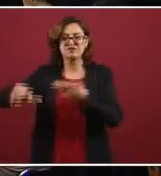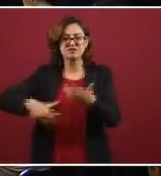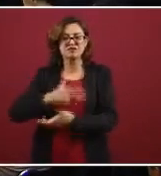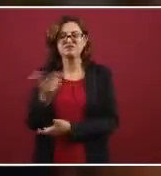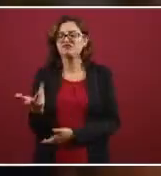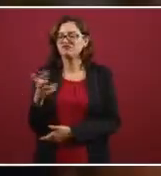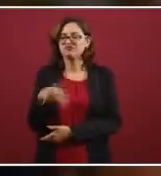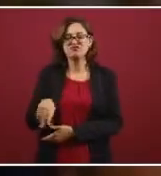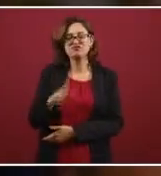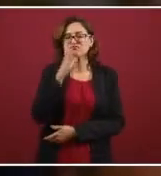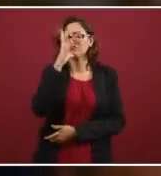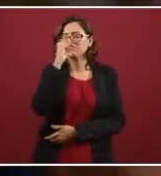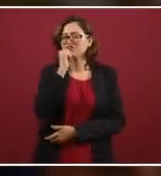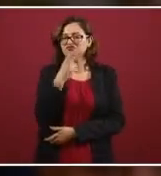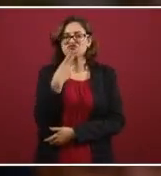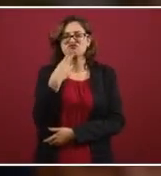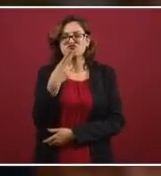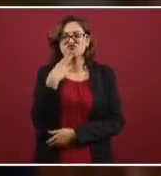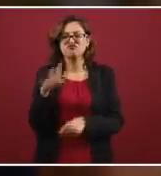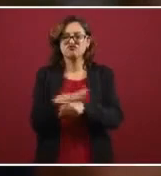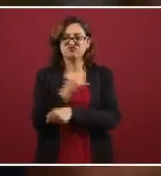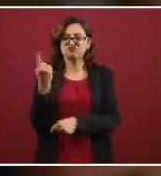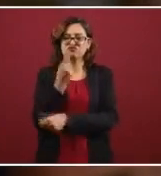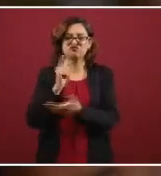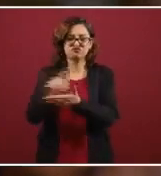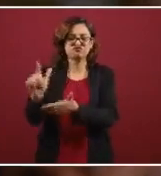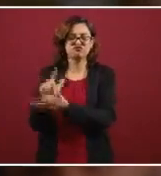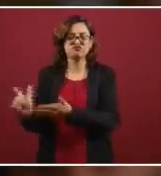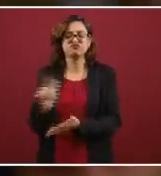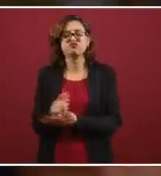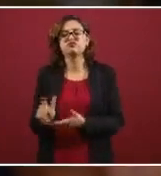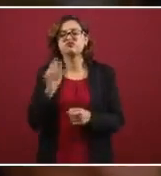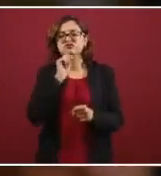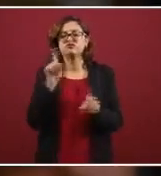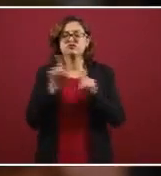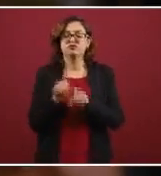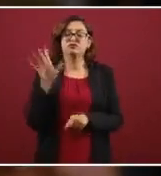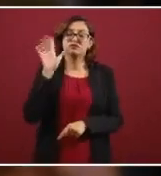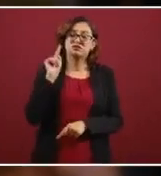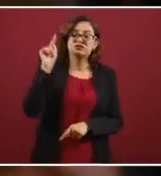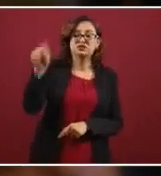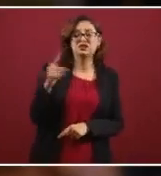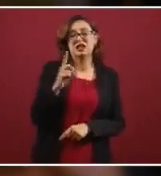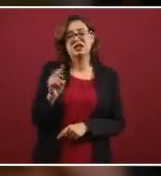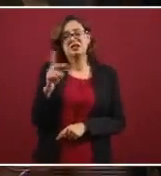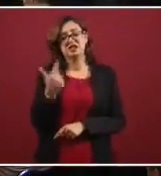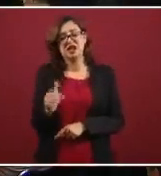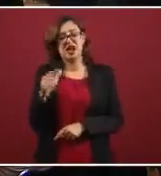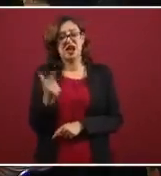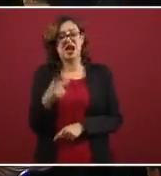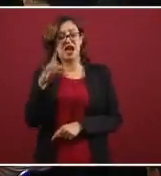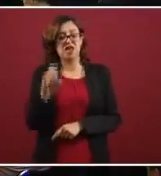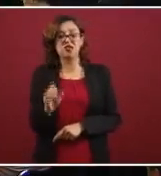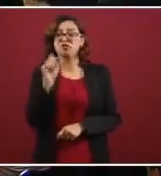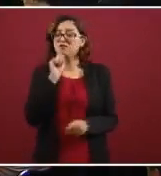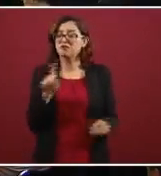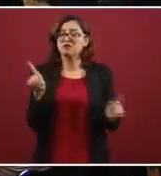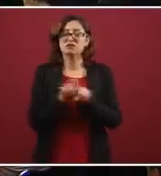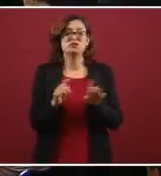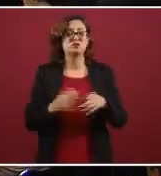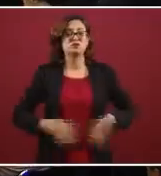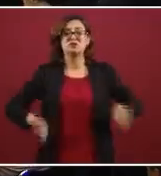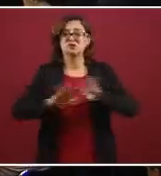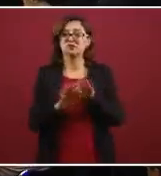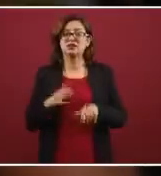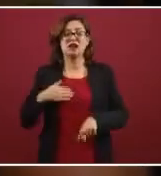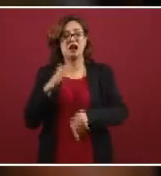son productivas porque se necesitan desasolvar. La zona de dragado de Puerto Chiapas también es un asunto muy importante que le hacen un